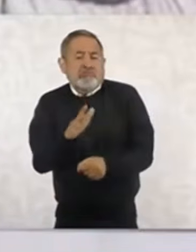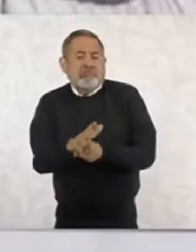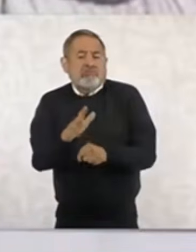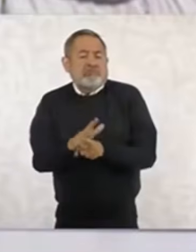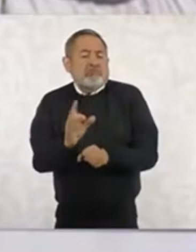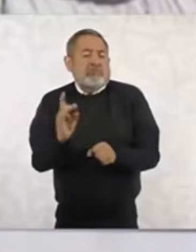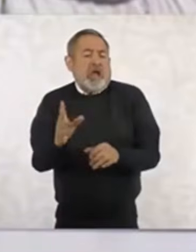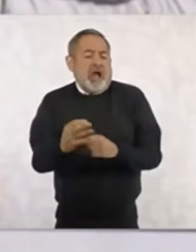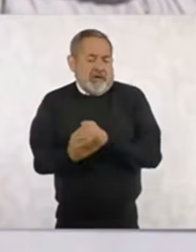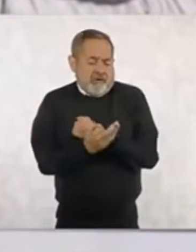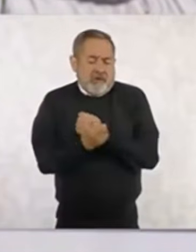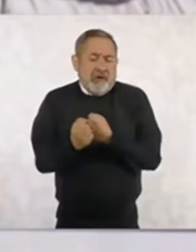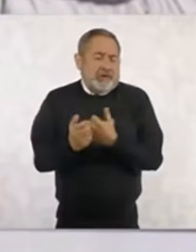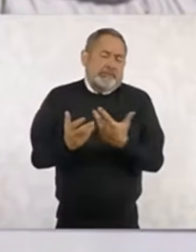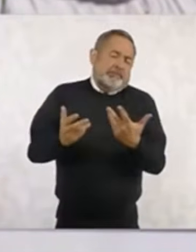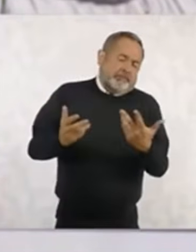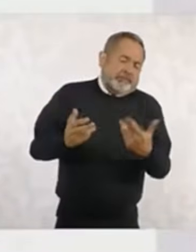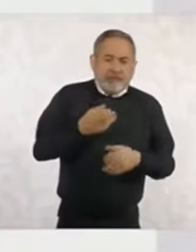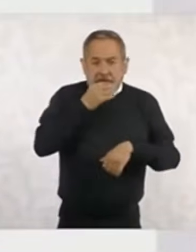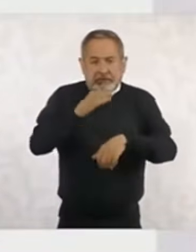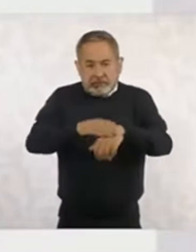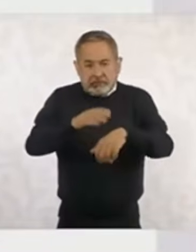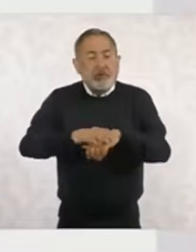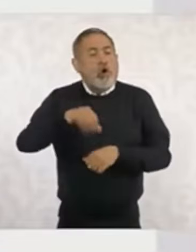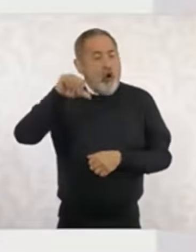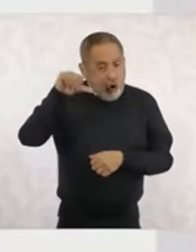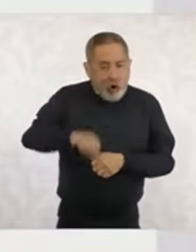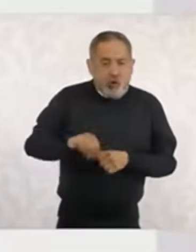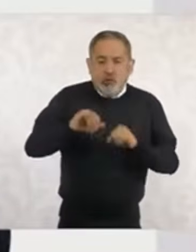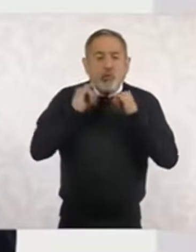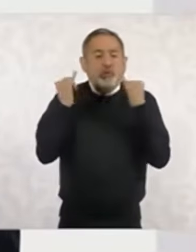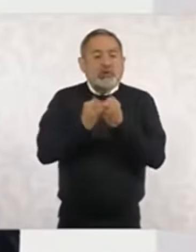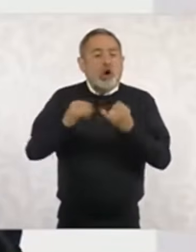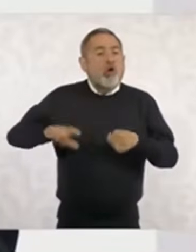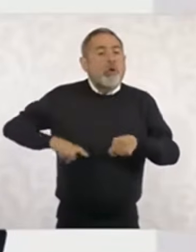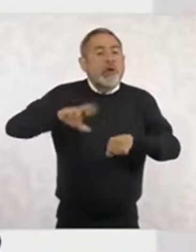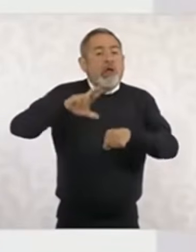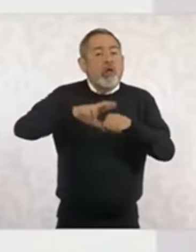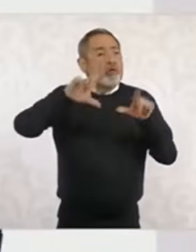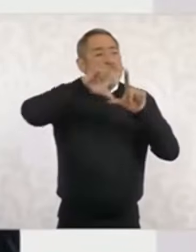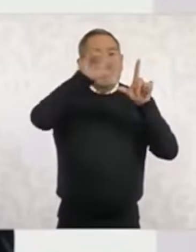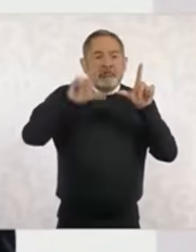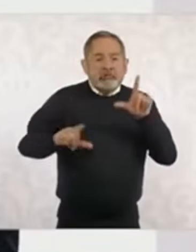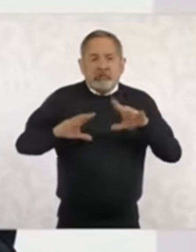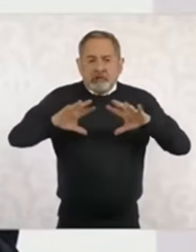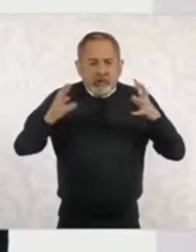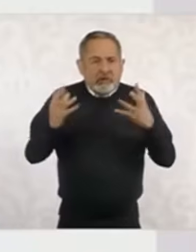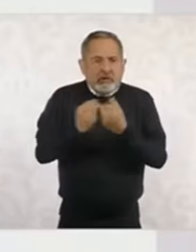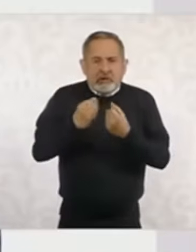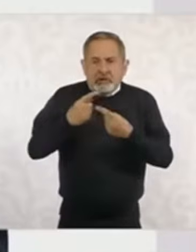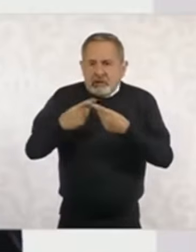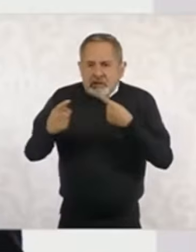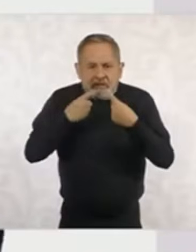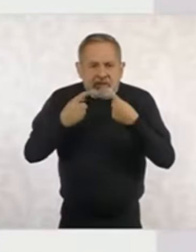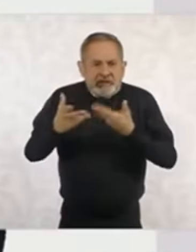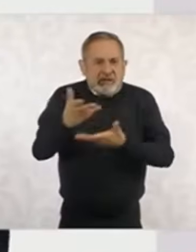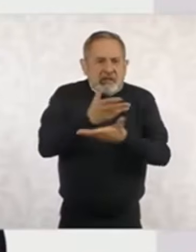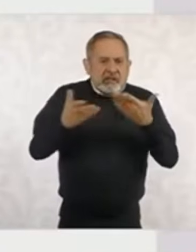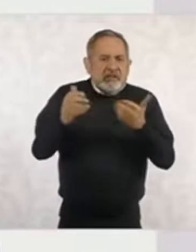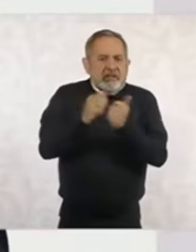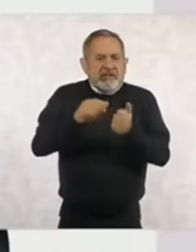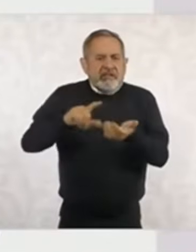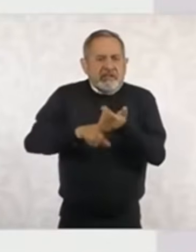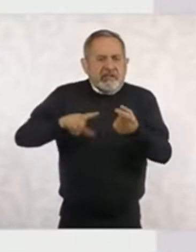todos estemos en la misma. Hoy hay reunión con los gobernadores para que toda la información en todo el